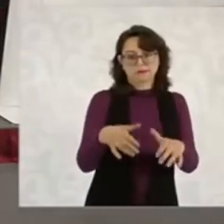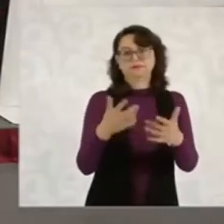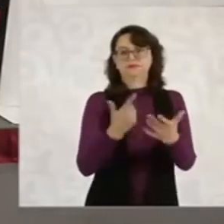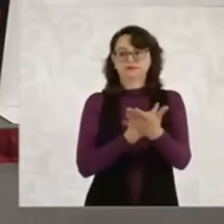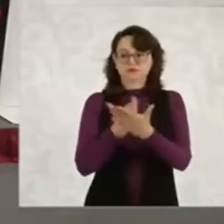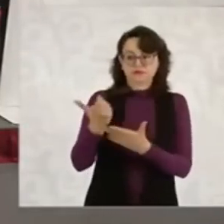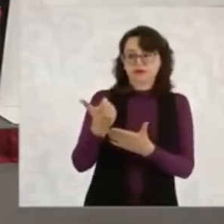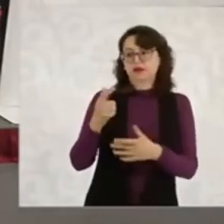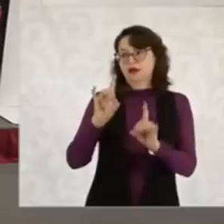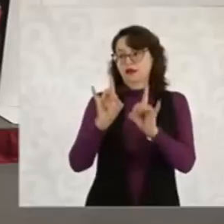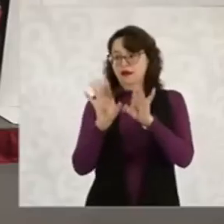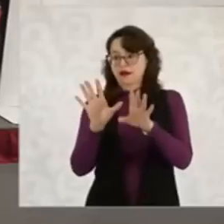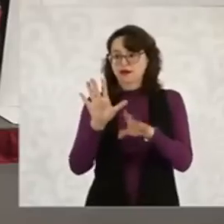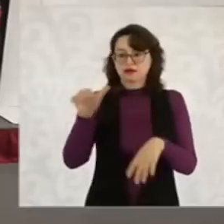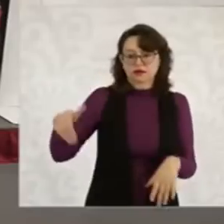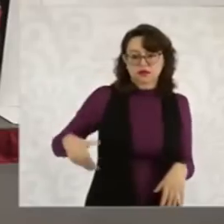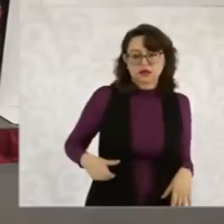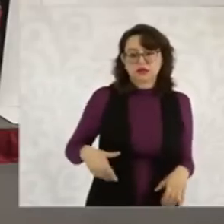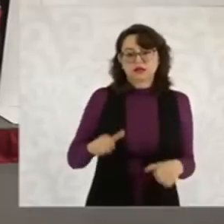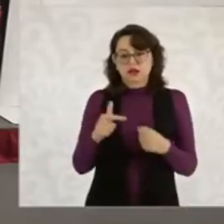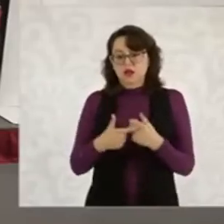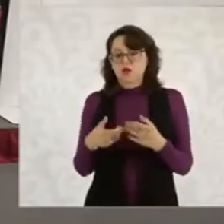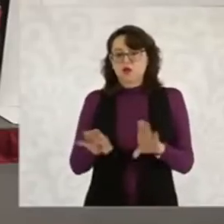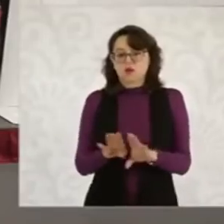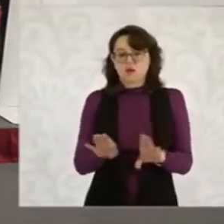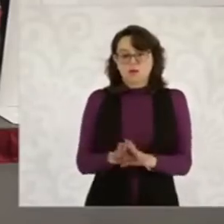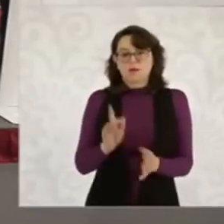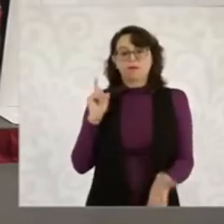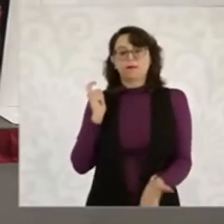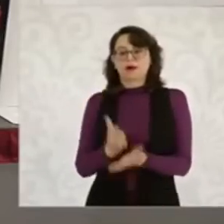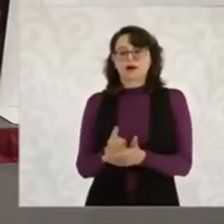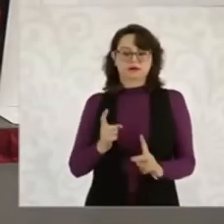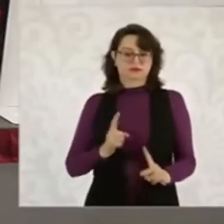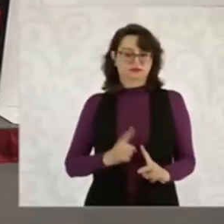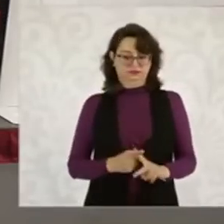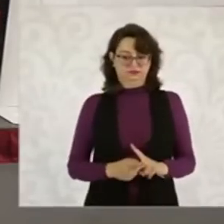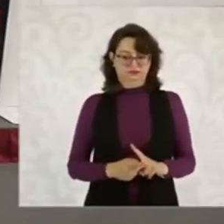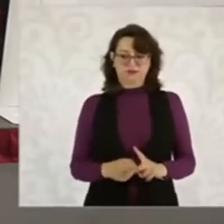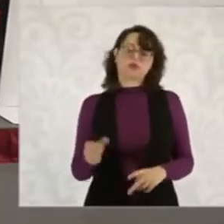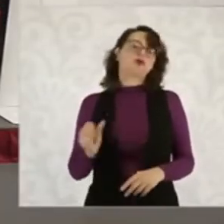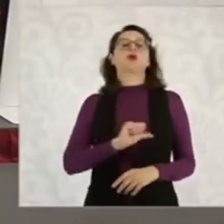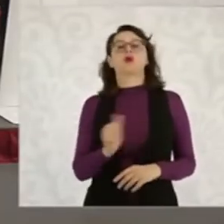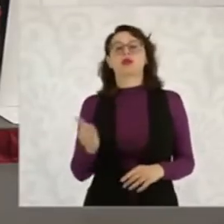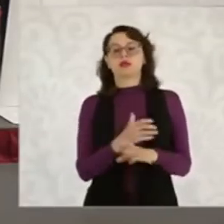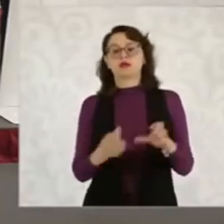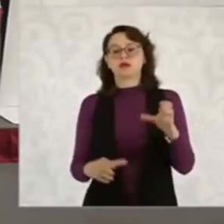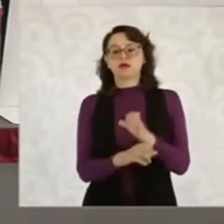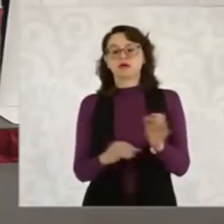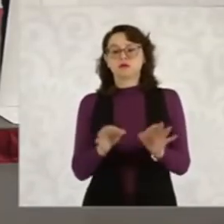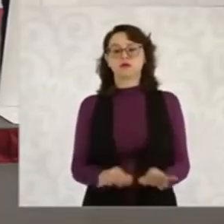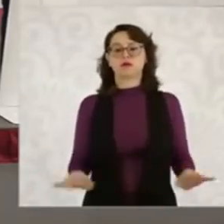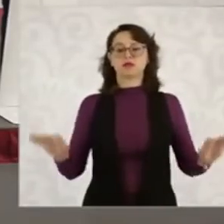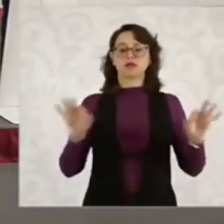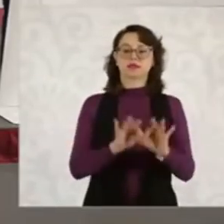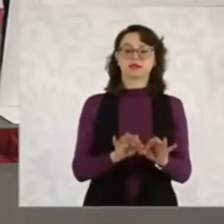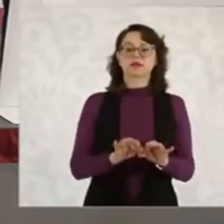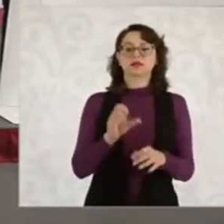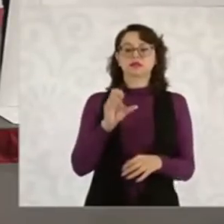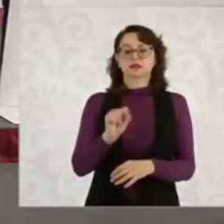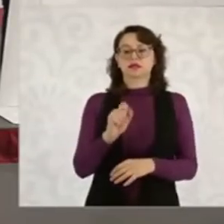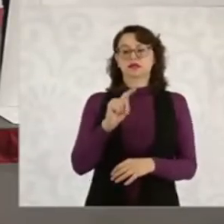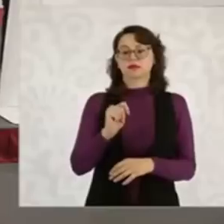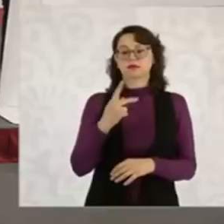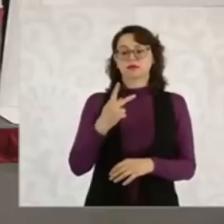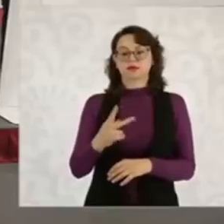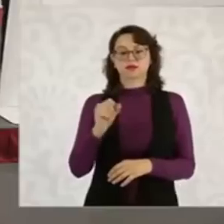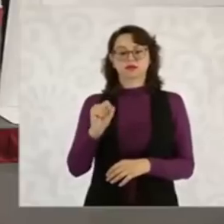a riesgos de trabajo. Y por otro lado, también otro de los documentos es el relativo a la Secretaría de Trabajo y Previsión Social, que establecen